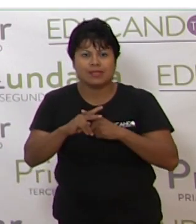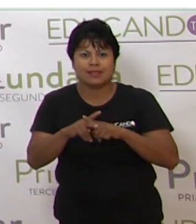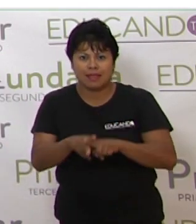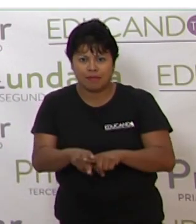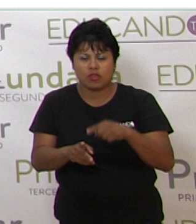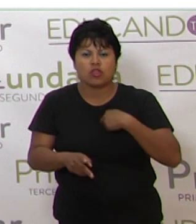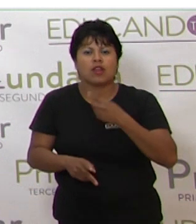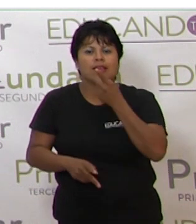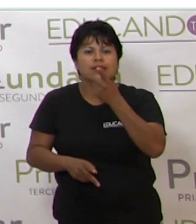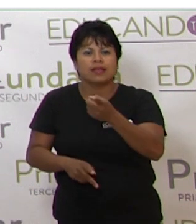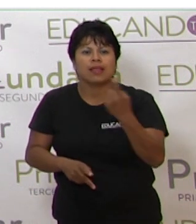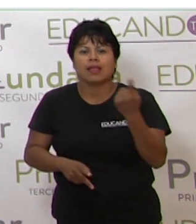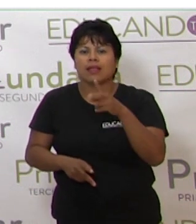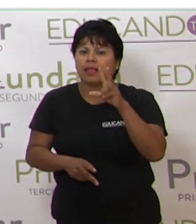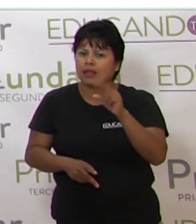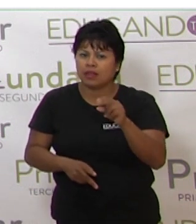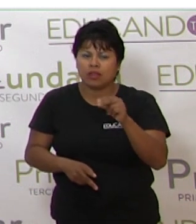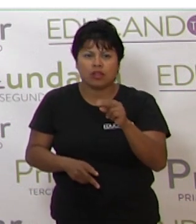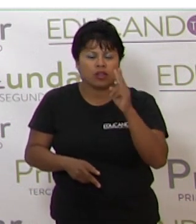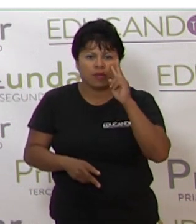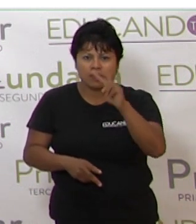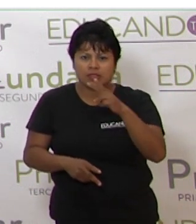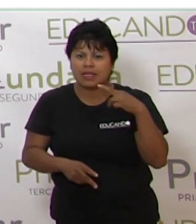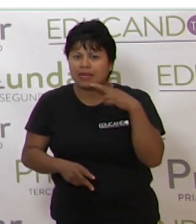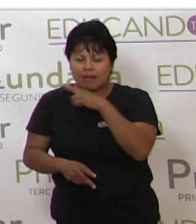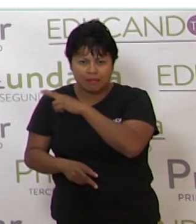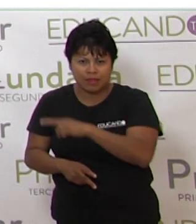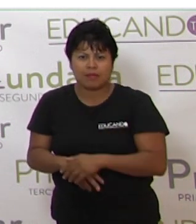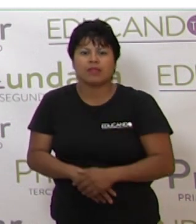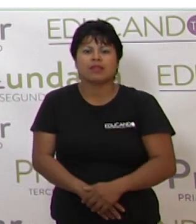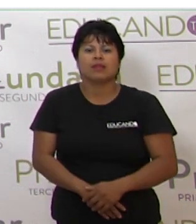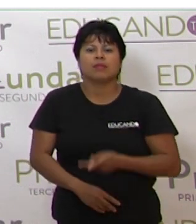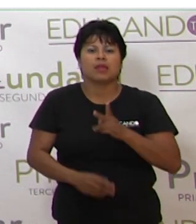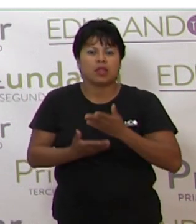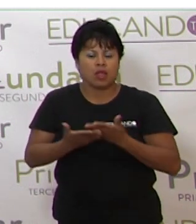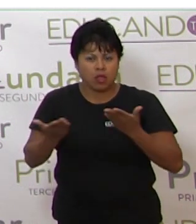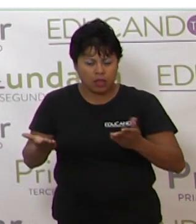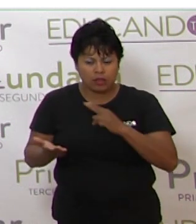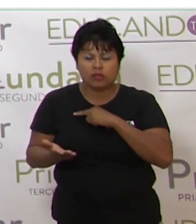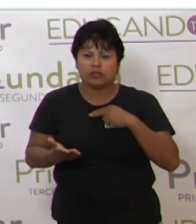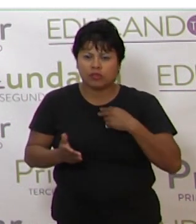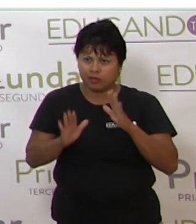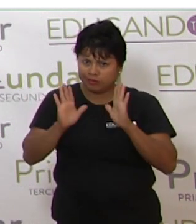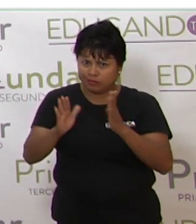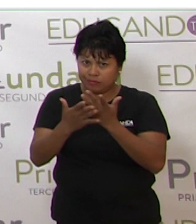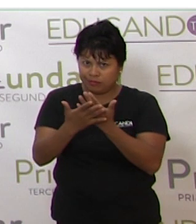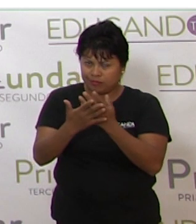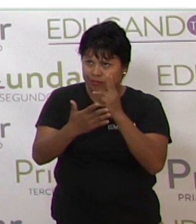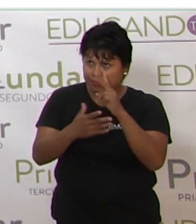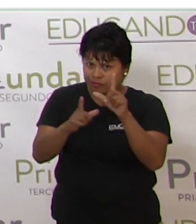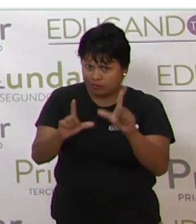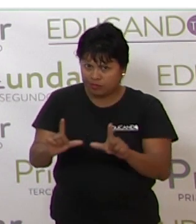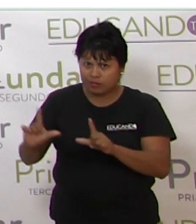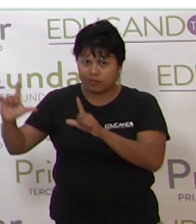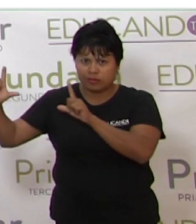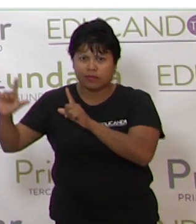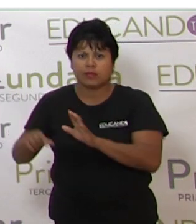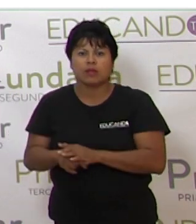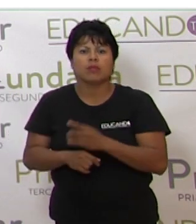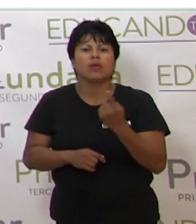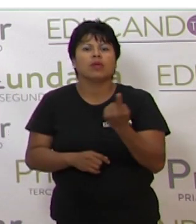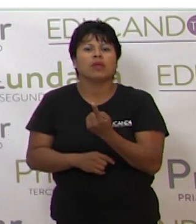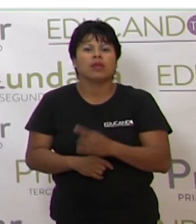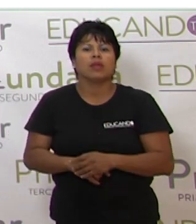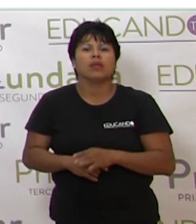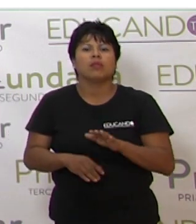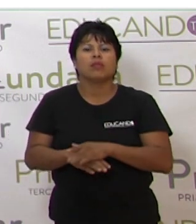dije que no la íbamos a ver rápidamente, pero ahora sí nos vamos a detener un poco en la imagen. ¿Por qué?